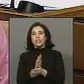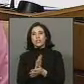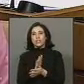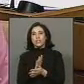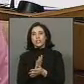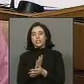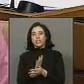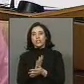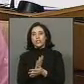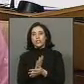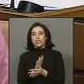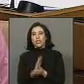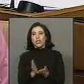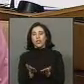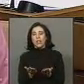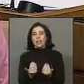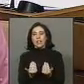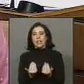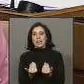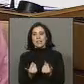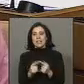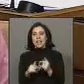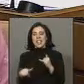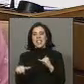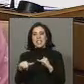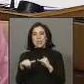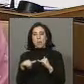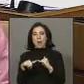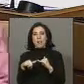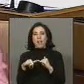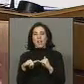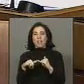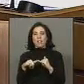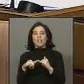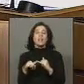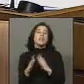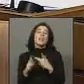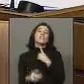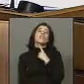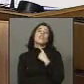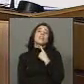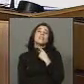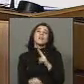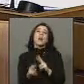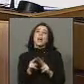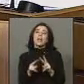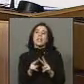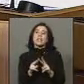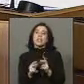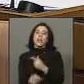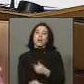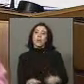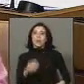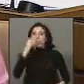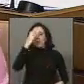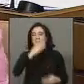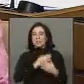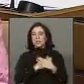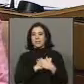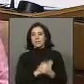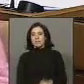y aquellos que necesitan tener la igualdad y la equidad que tanto deseamos llevar a cabo en el gobierno de Michelle